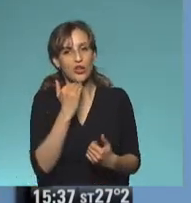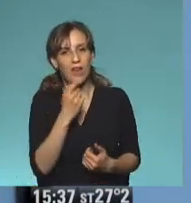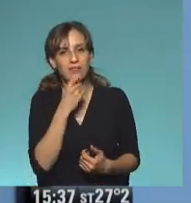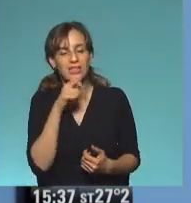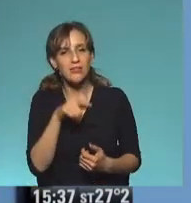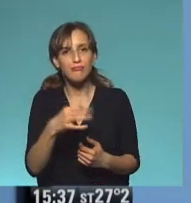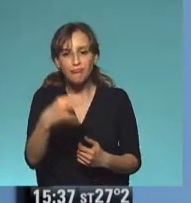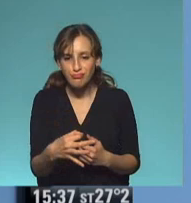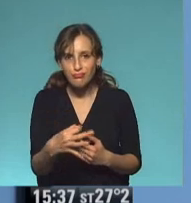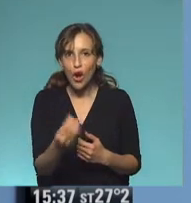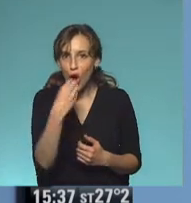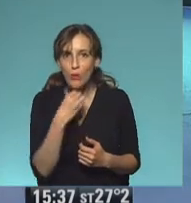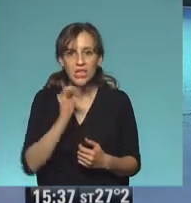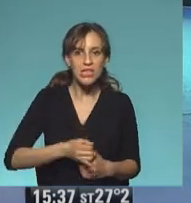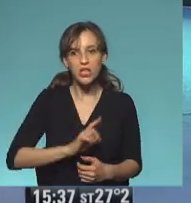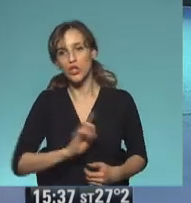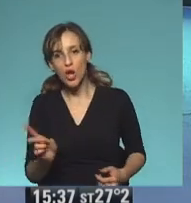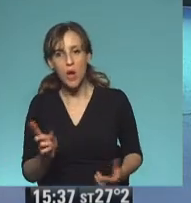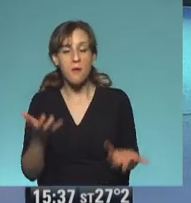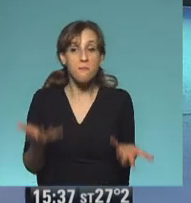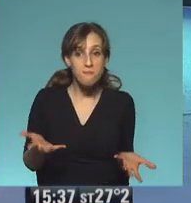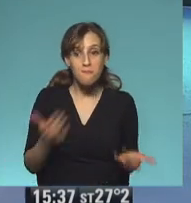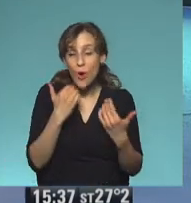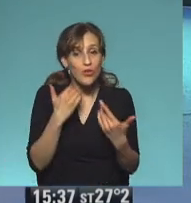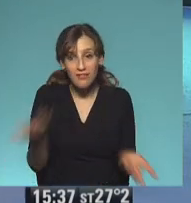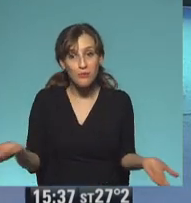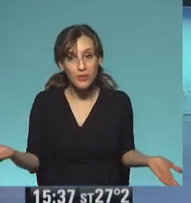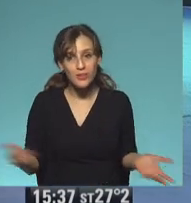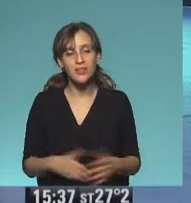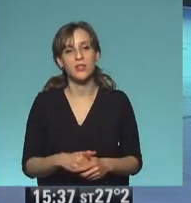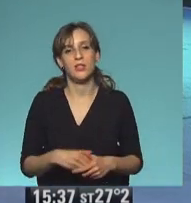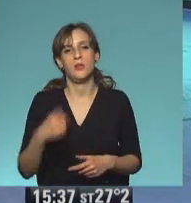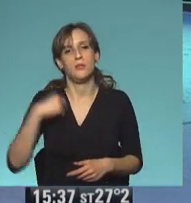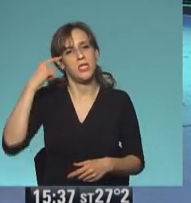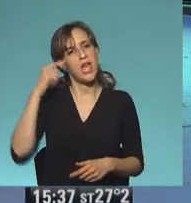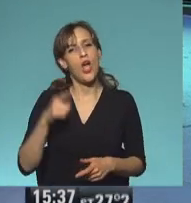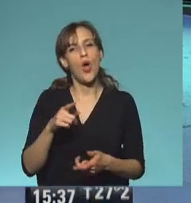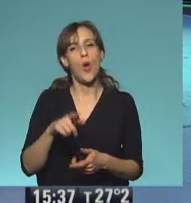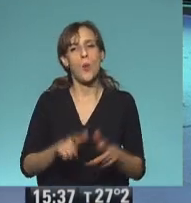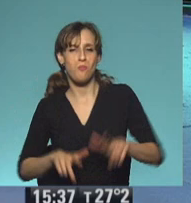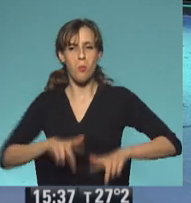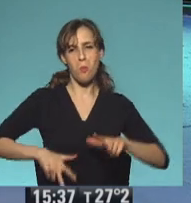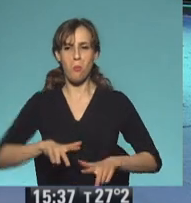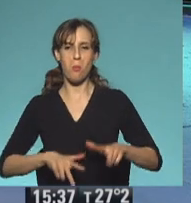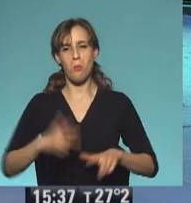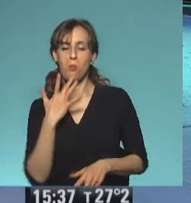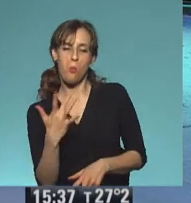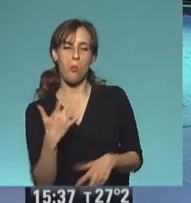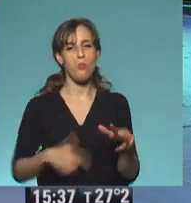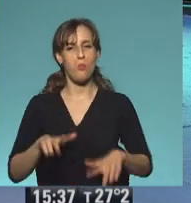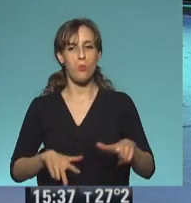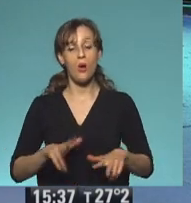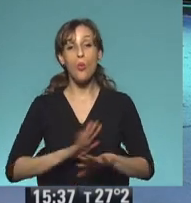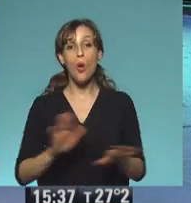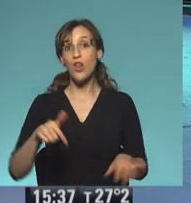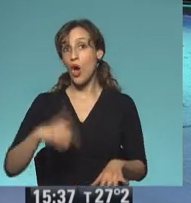el maíz, si se despintó el pico, si no se lo comió. Todo el tiempo me lo imaginé caminando así con el piquito. Toda con su pico. Bueno, tenemos que